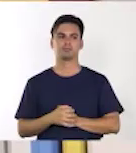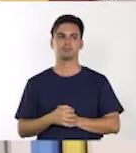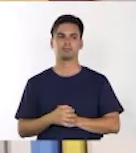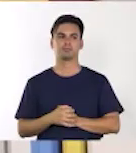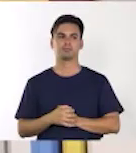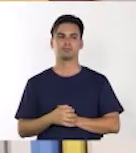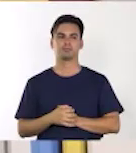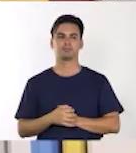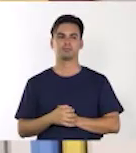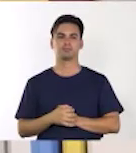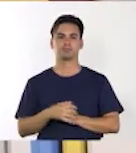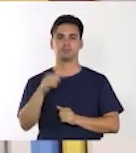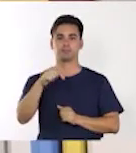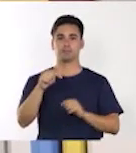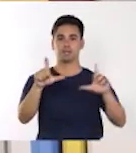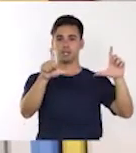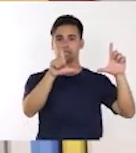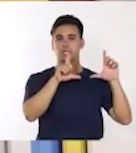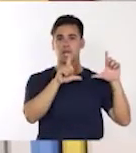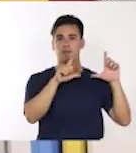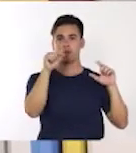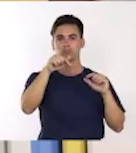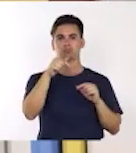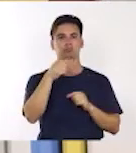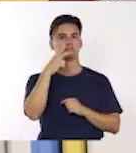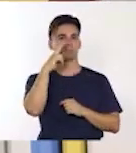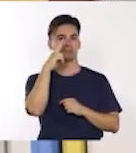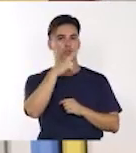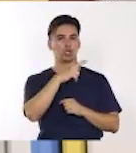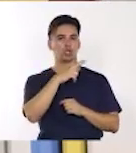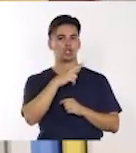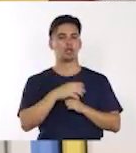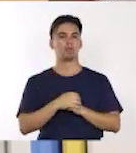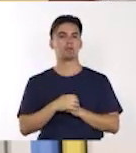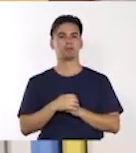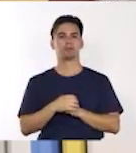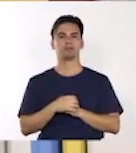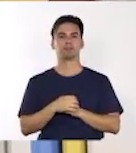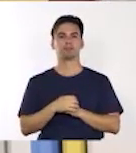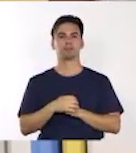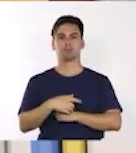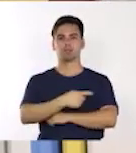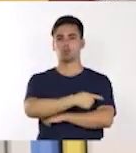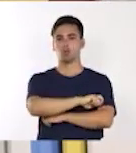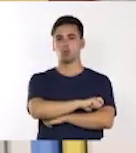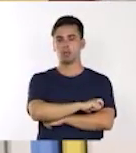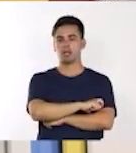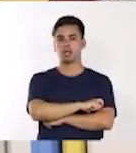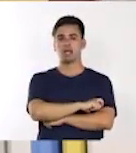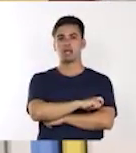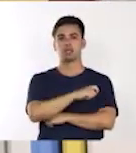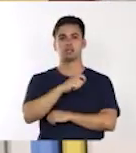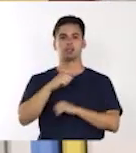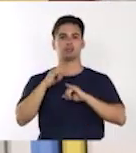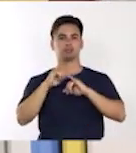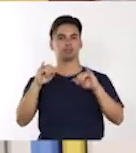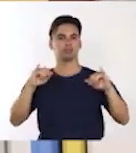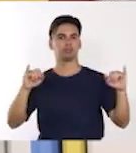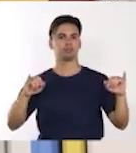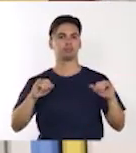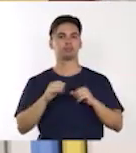En la siguiente diapo le pongo algunos sitios que tienen que ver con publicaciones periódicas y con la